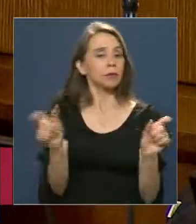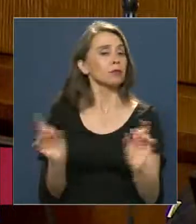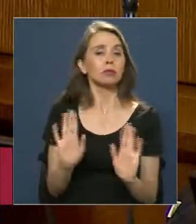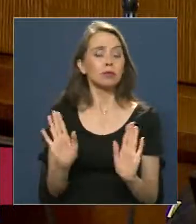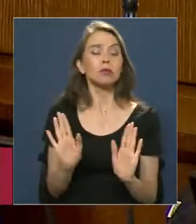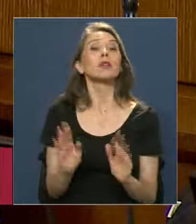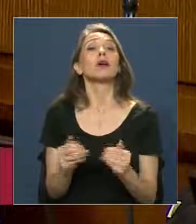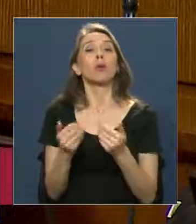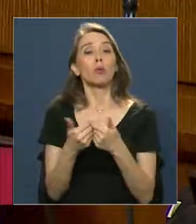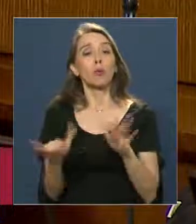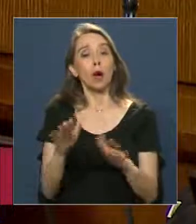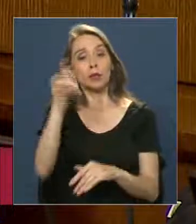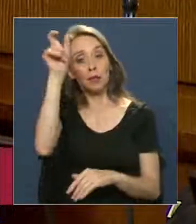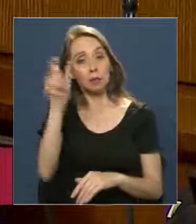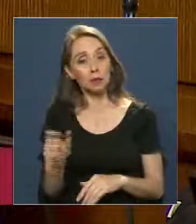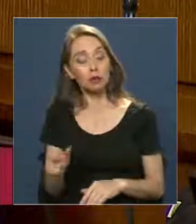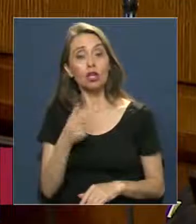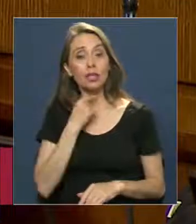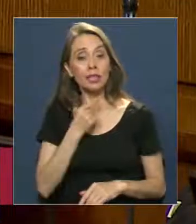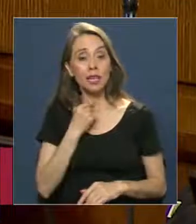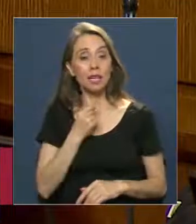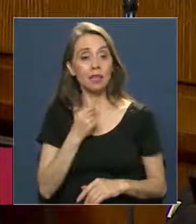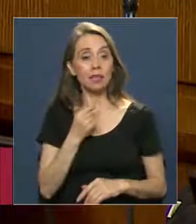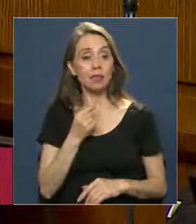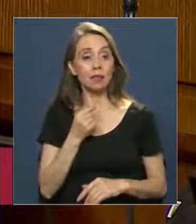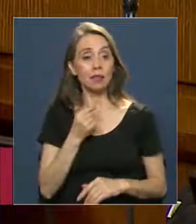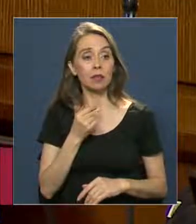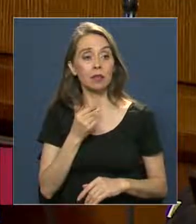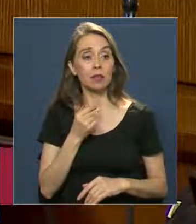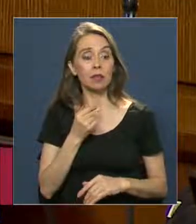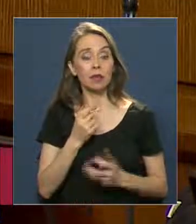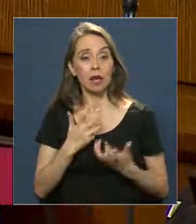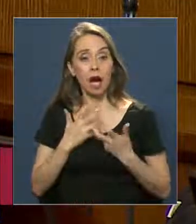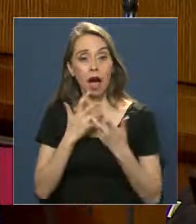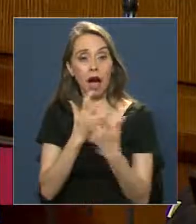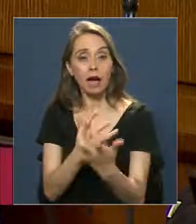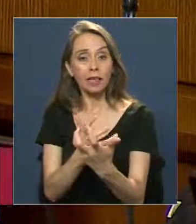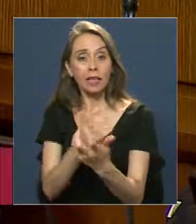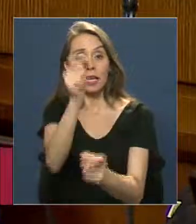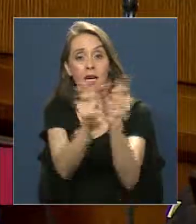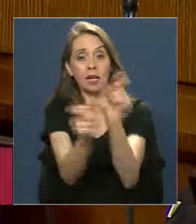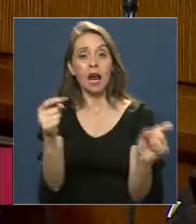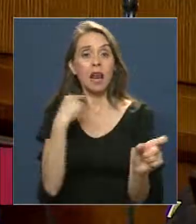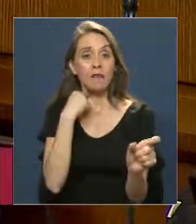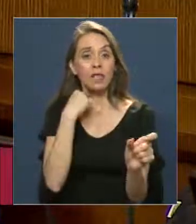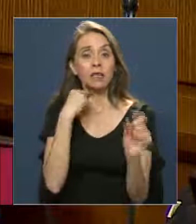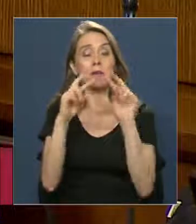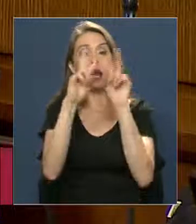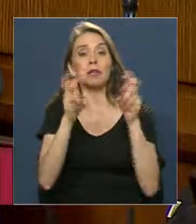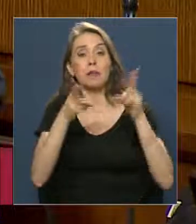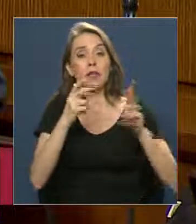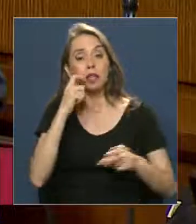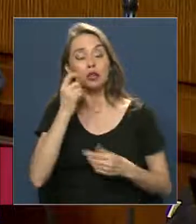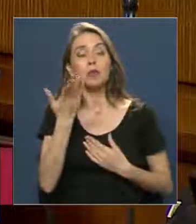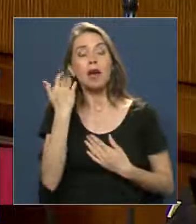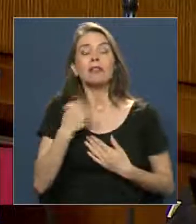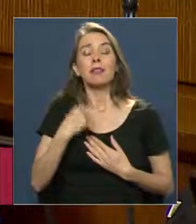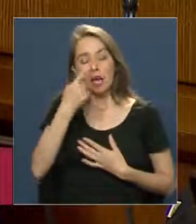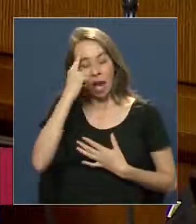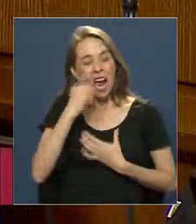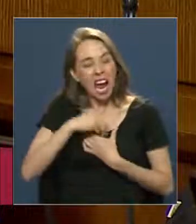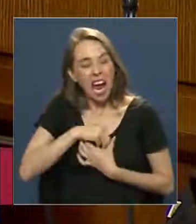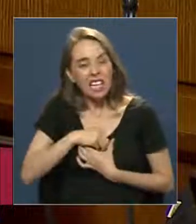persona que pretenda violentar con el tema de los derechos humanos a las víctimas, reabrir sus heridas, va a tener una condena